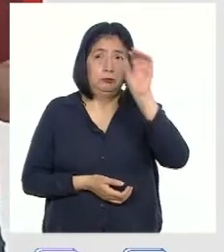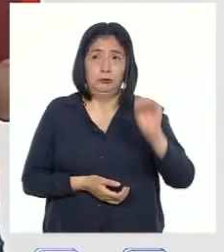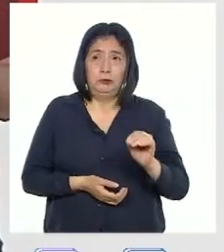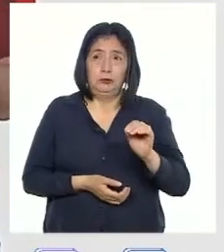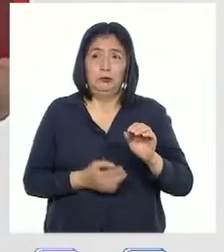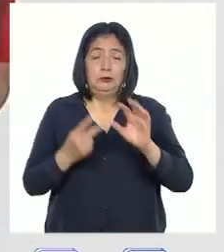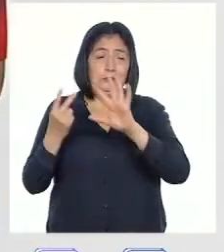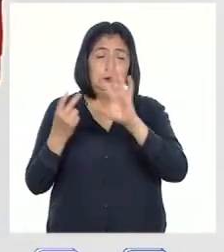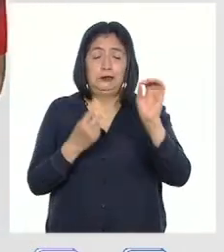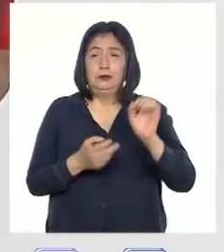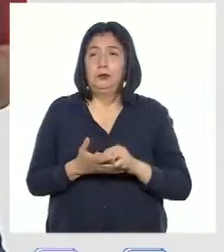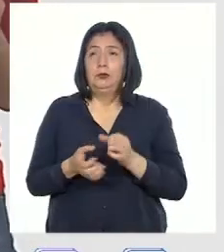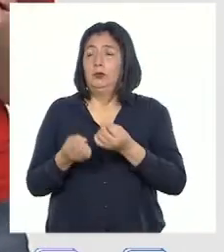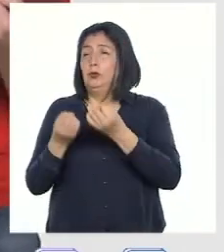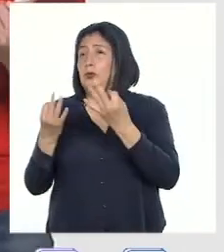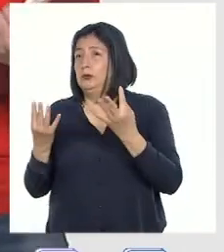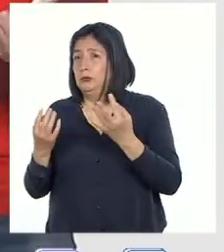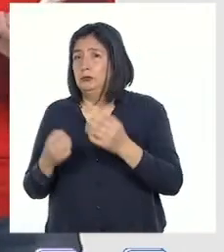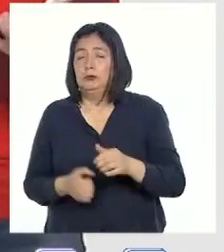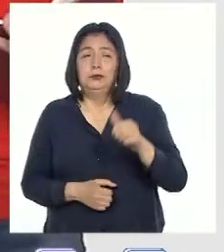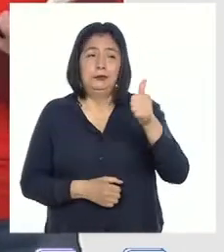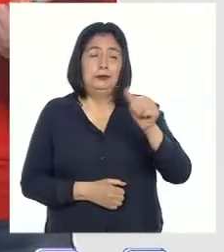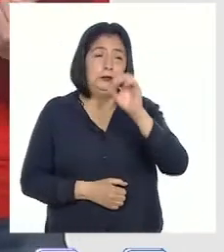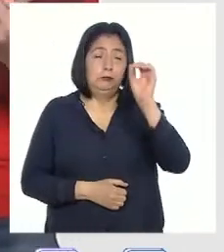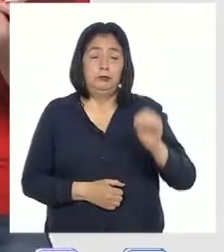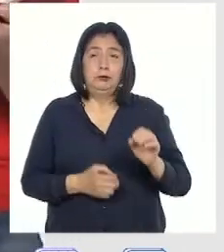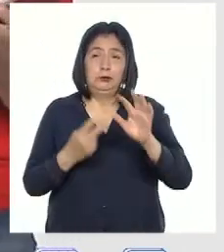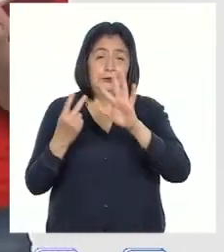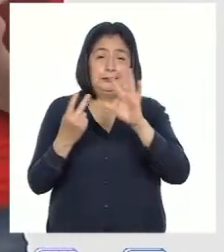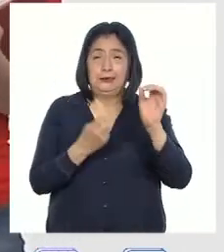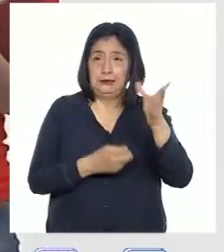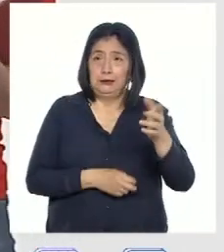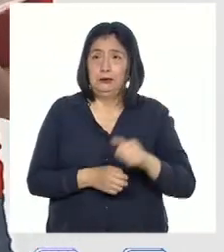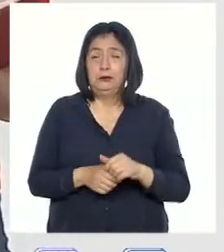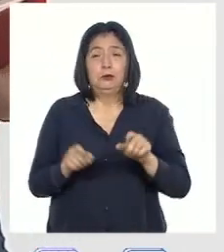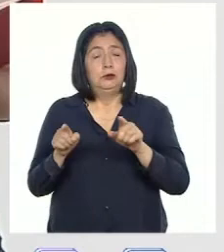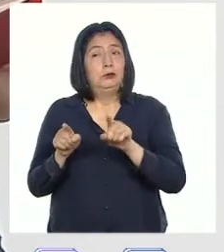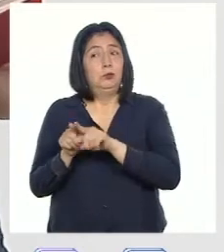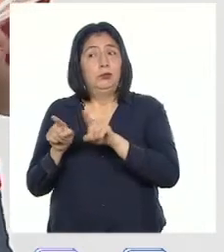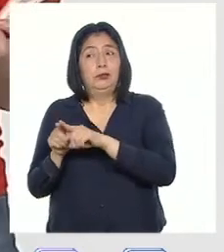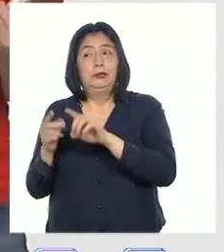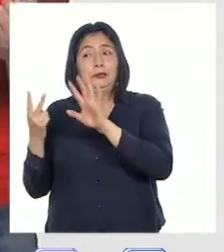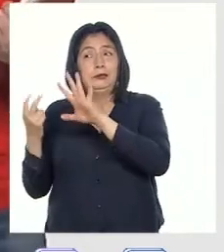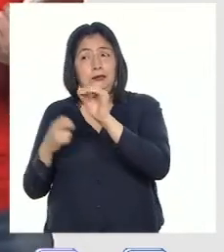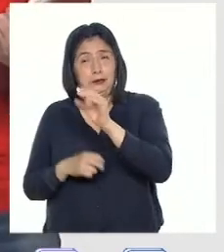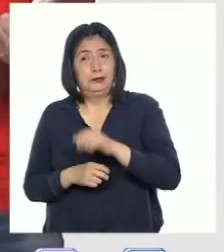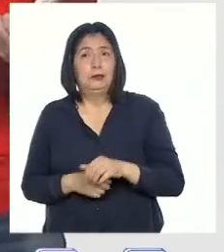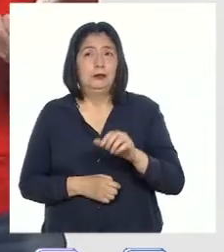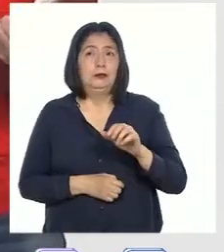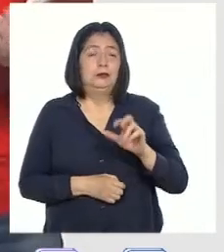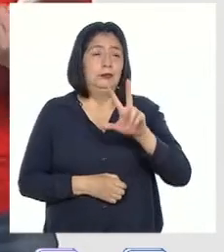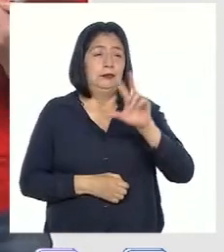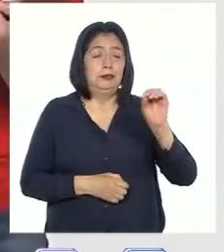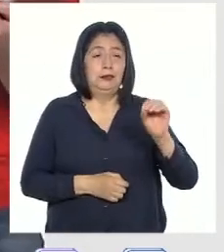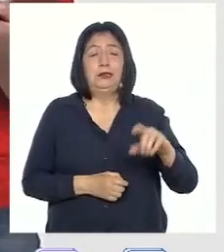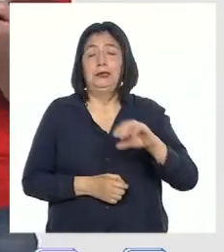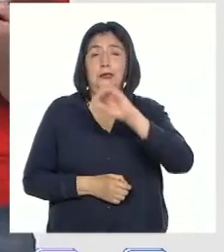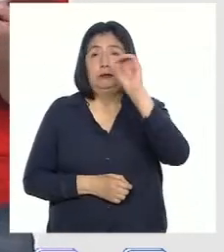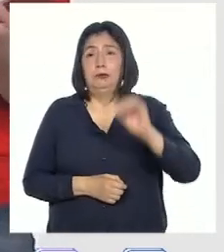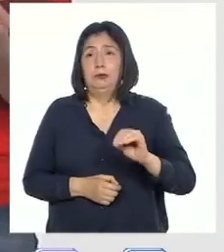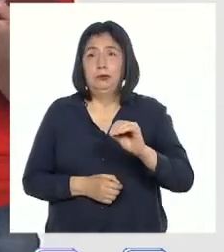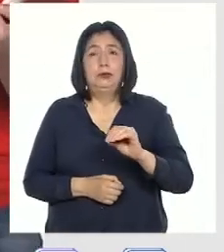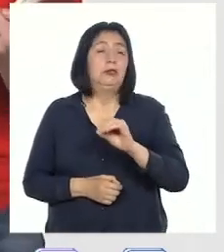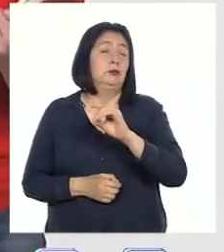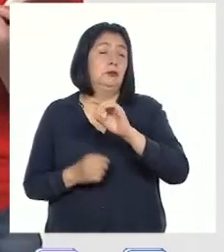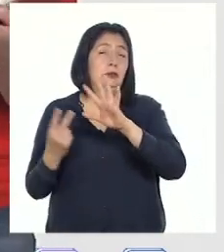de 700 será 10% de 700 es 70. 30% de